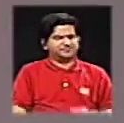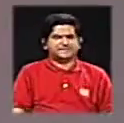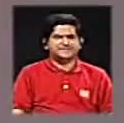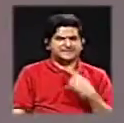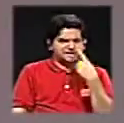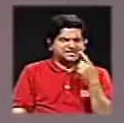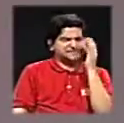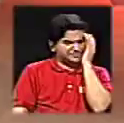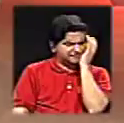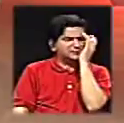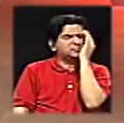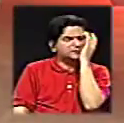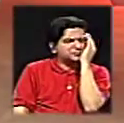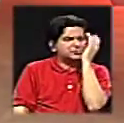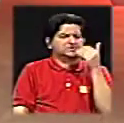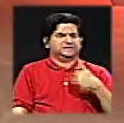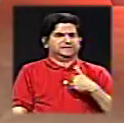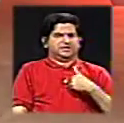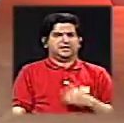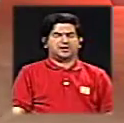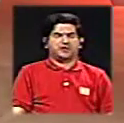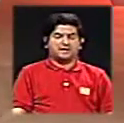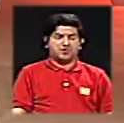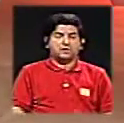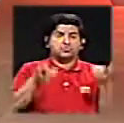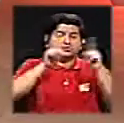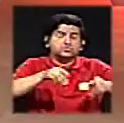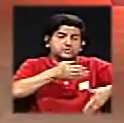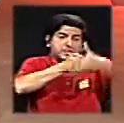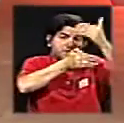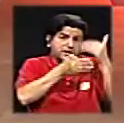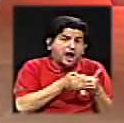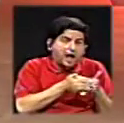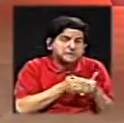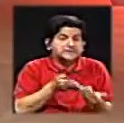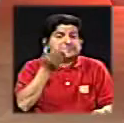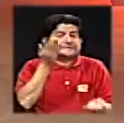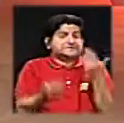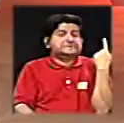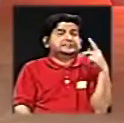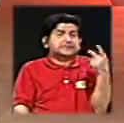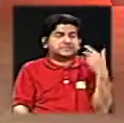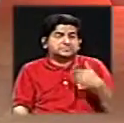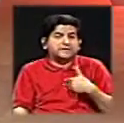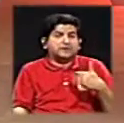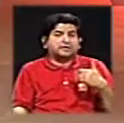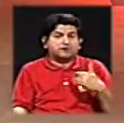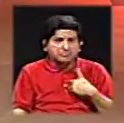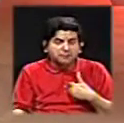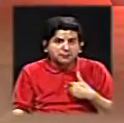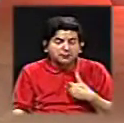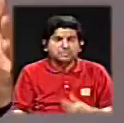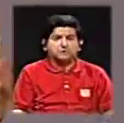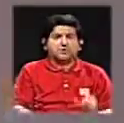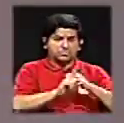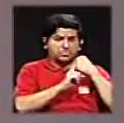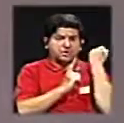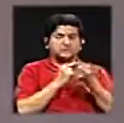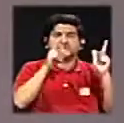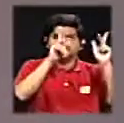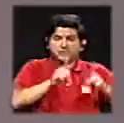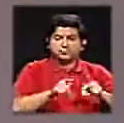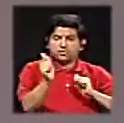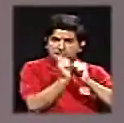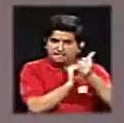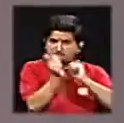sus preocupaciones porque por lo que había pasado anteriormente se podía poner en riesgo la integridad de personas que